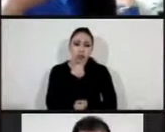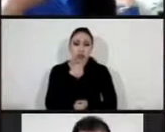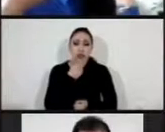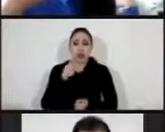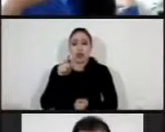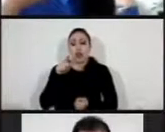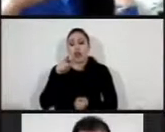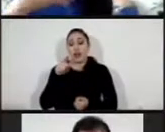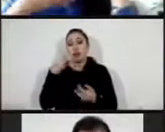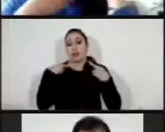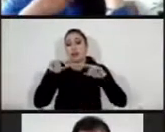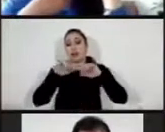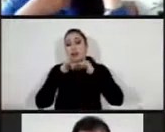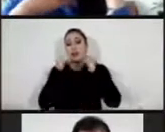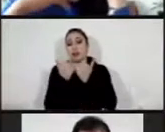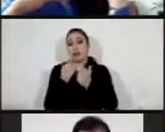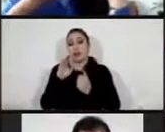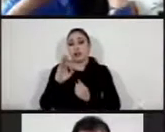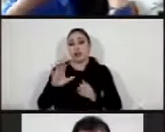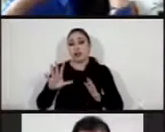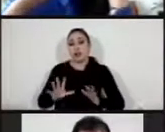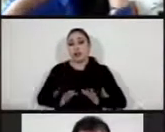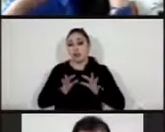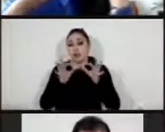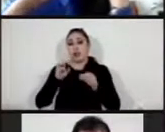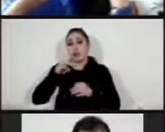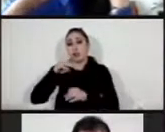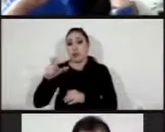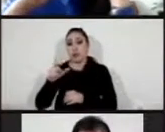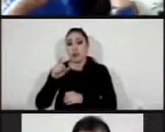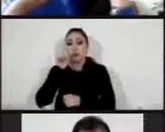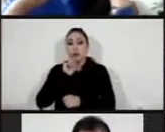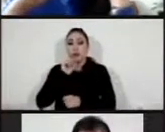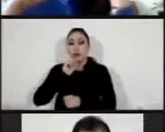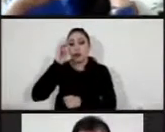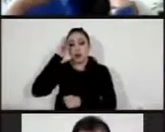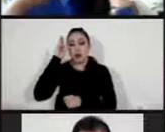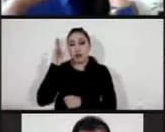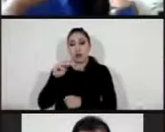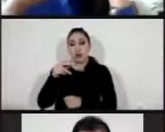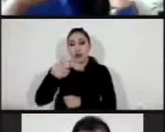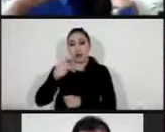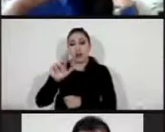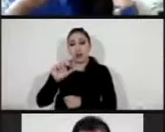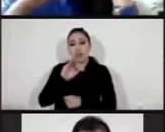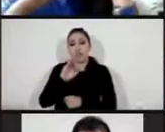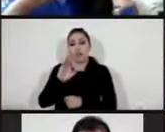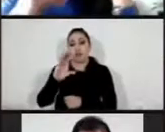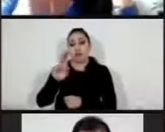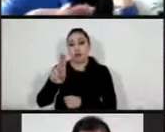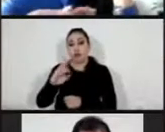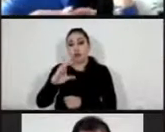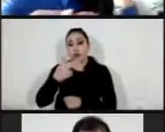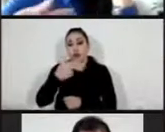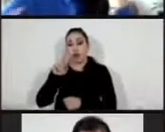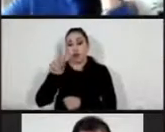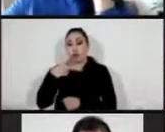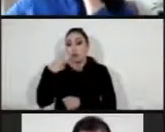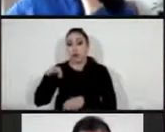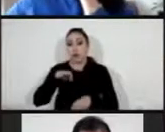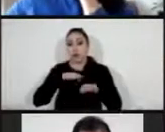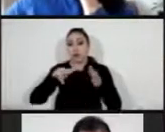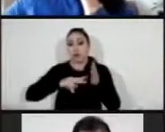la maestra Bustamante Harfuch, muchas gracias. Gran trabajo en la difusión de la arquitectura y el patrimonio de la